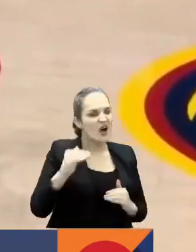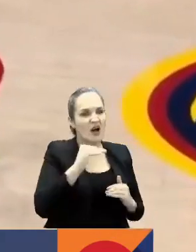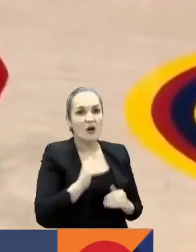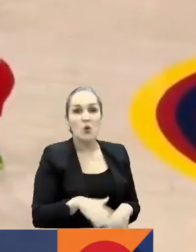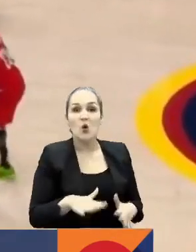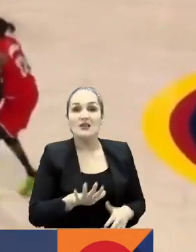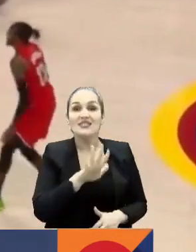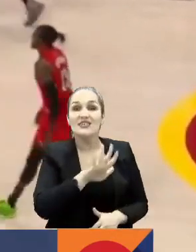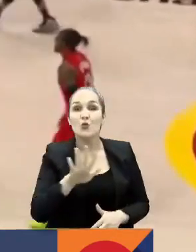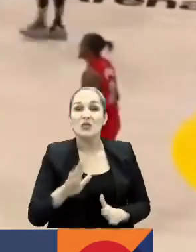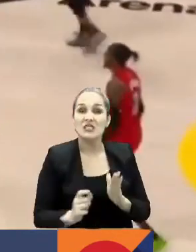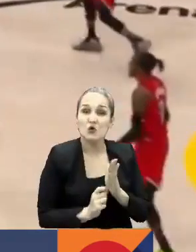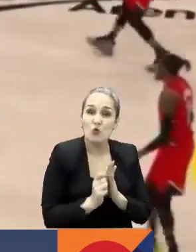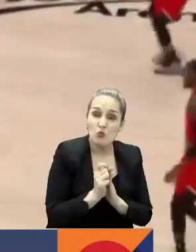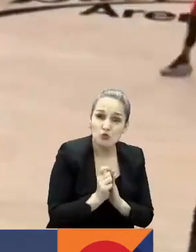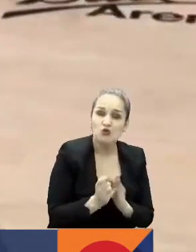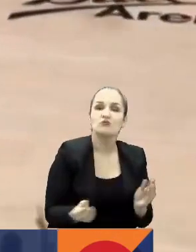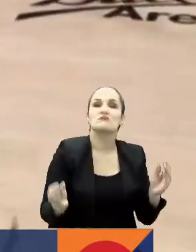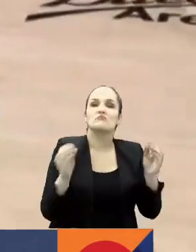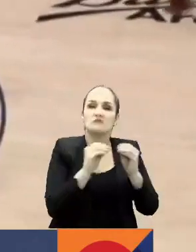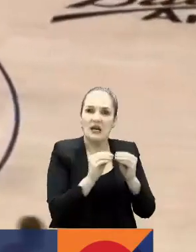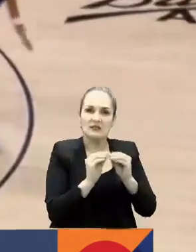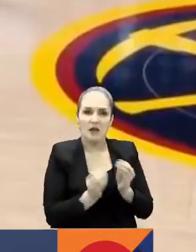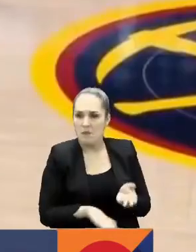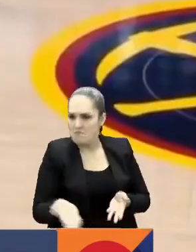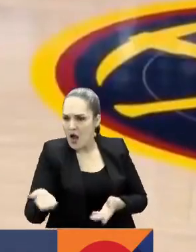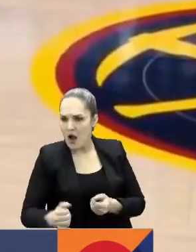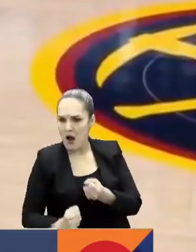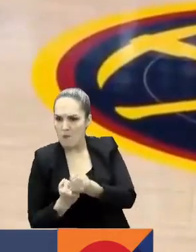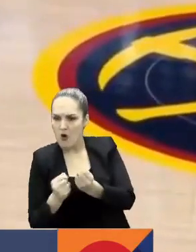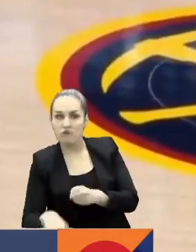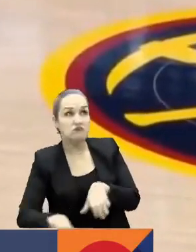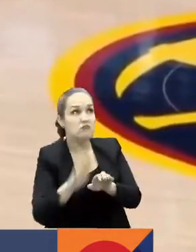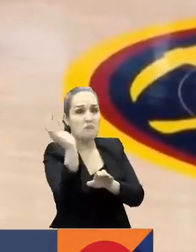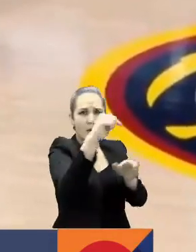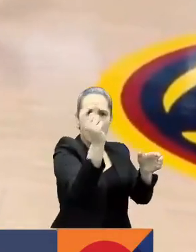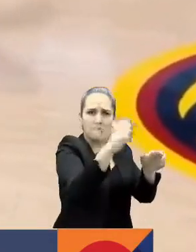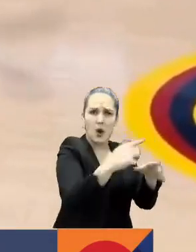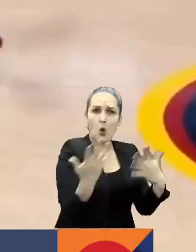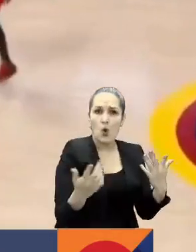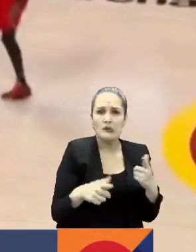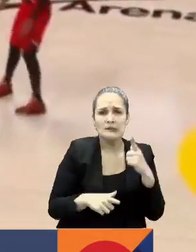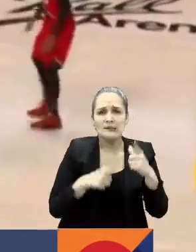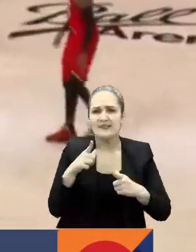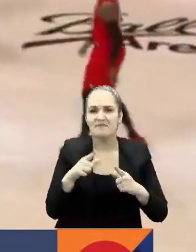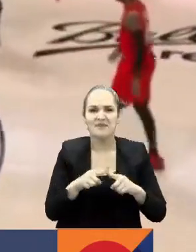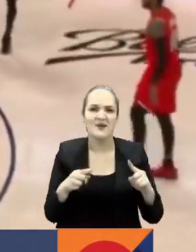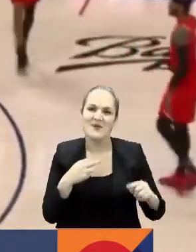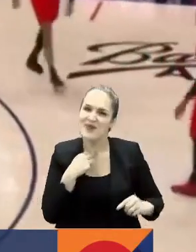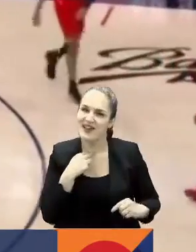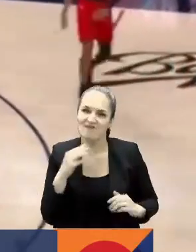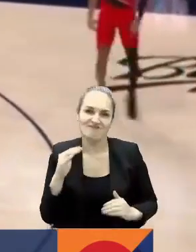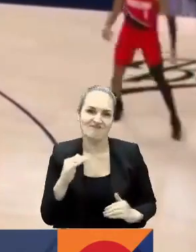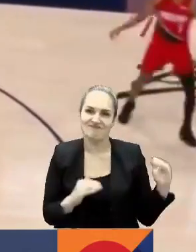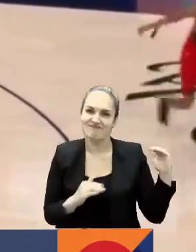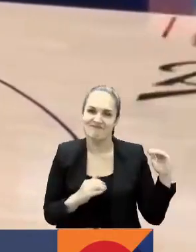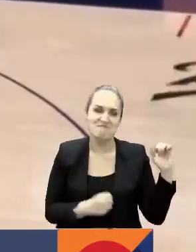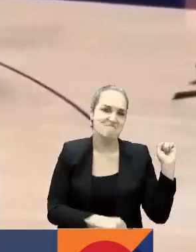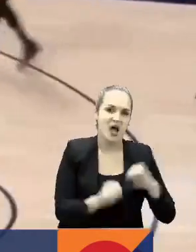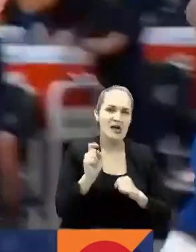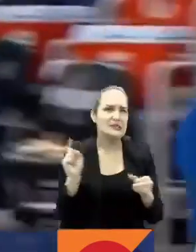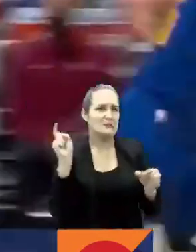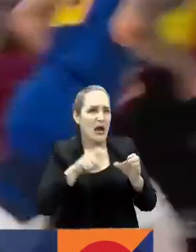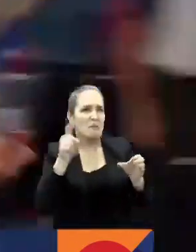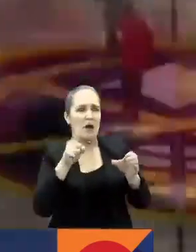10 asistencias, además de la cantidad de puntos con los que su equipo luchó más allá, que no le alcanzó porque el resultado favoreció a los Nuggets